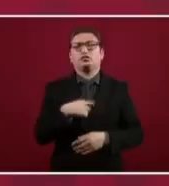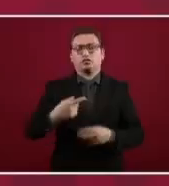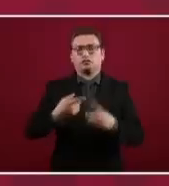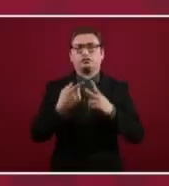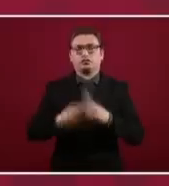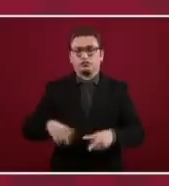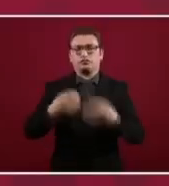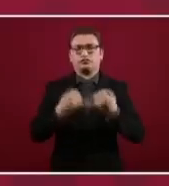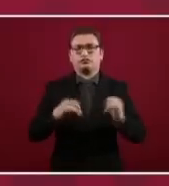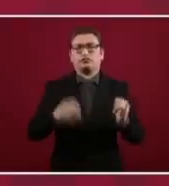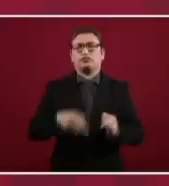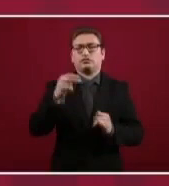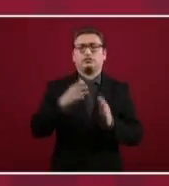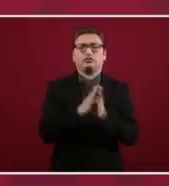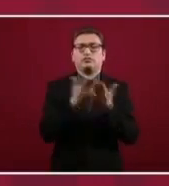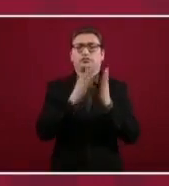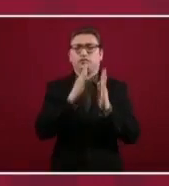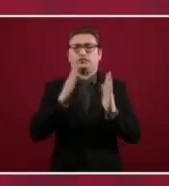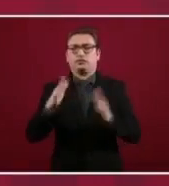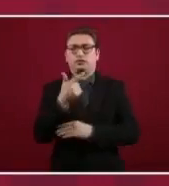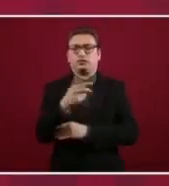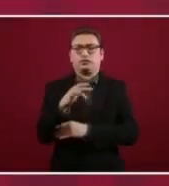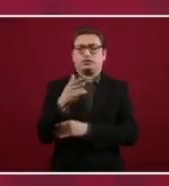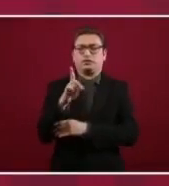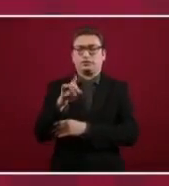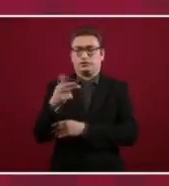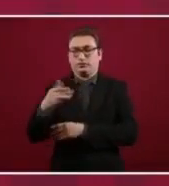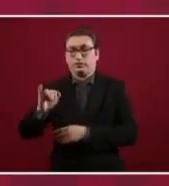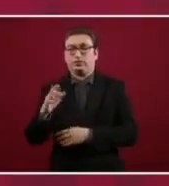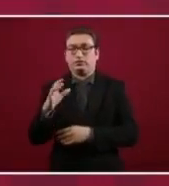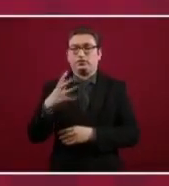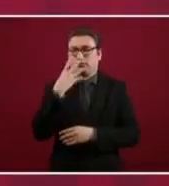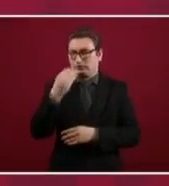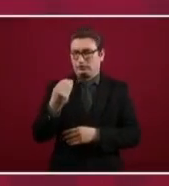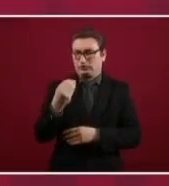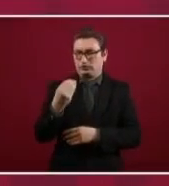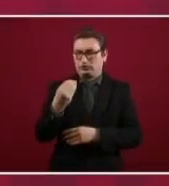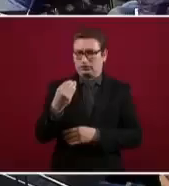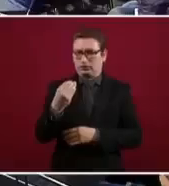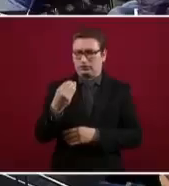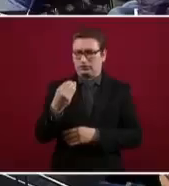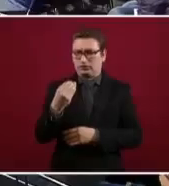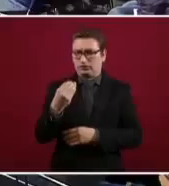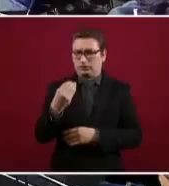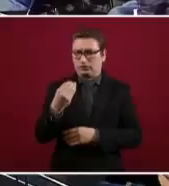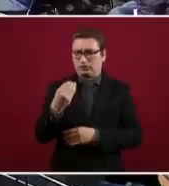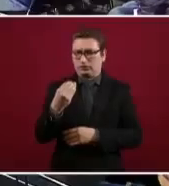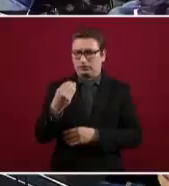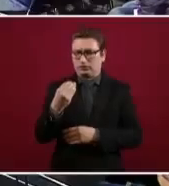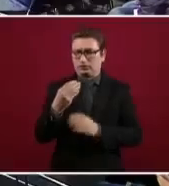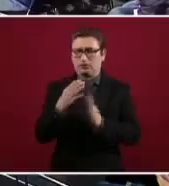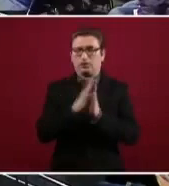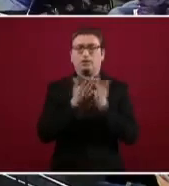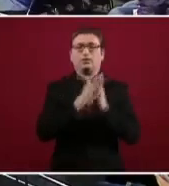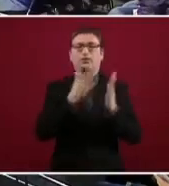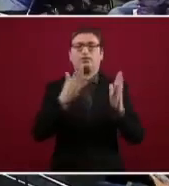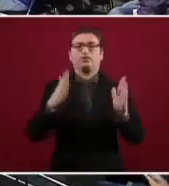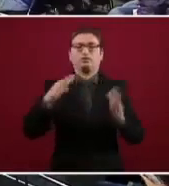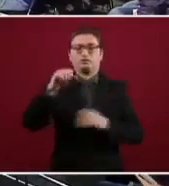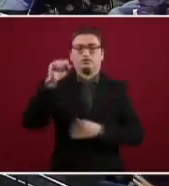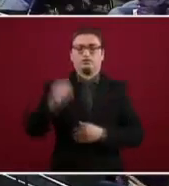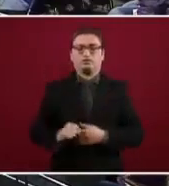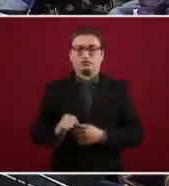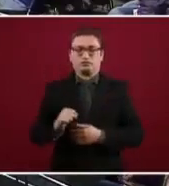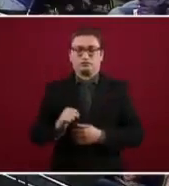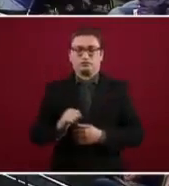arrancar en la librería gandhi de coyoacán en miguel y en cual hay una librería del sur de la